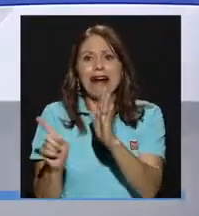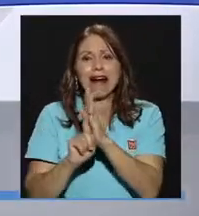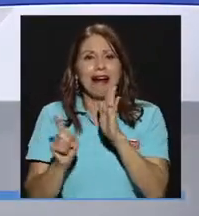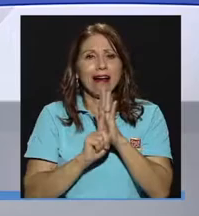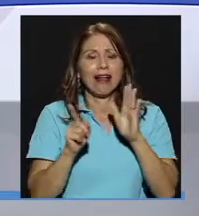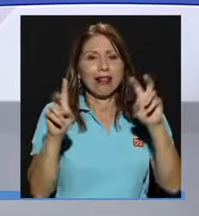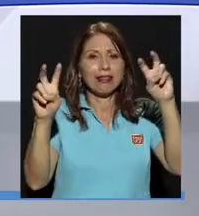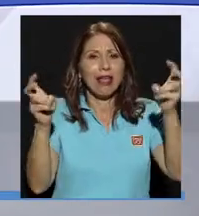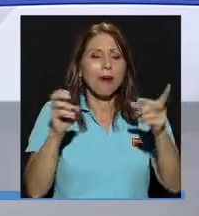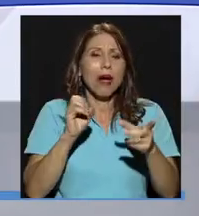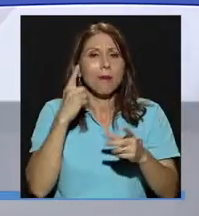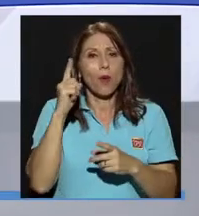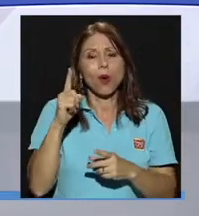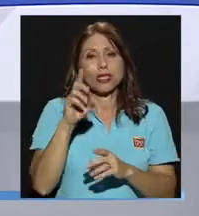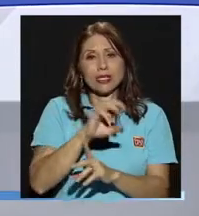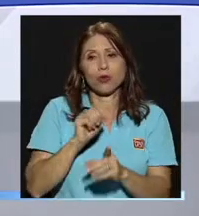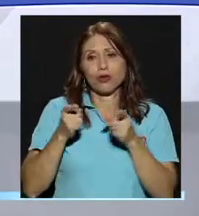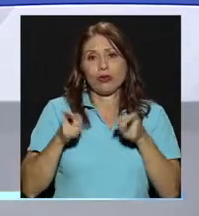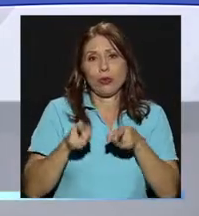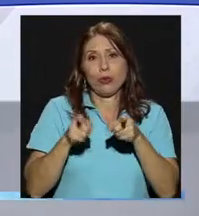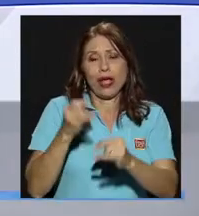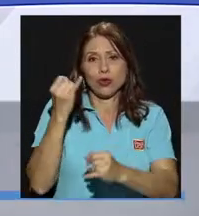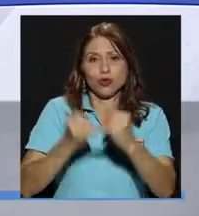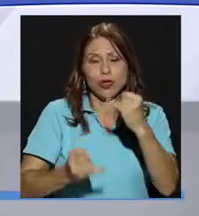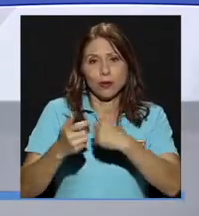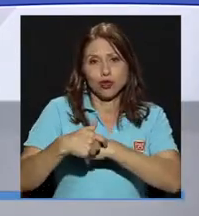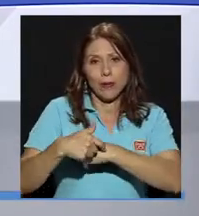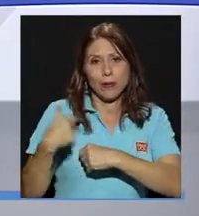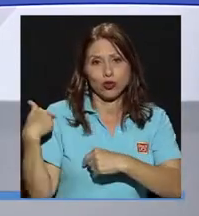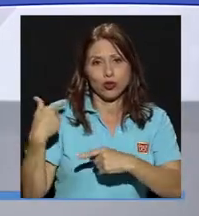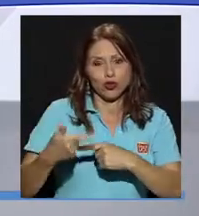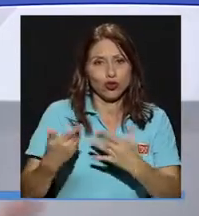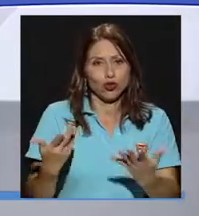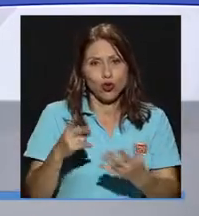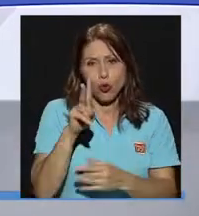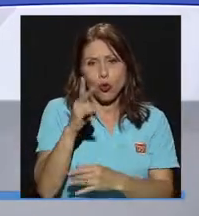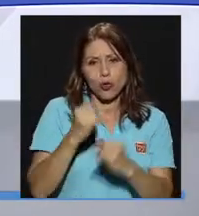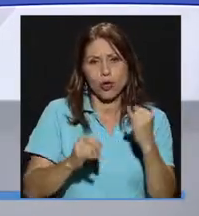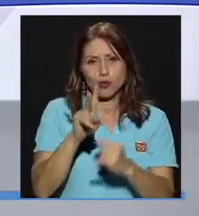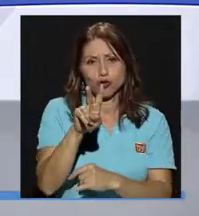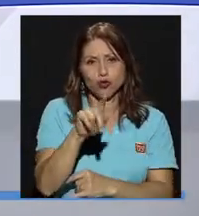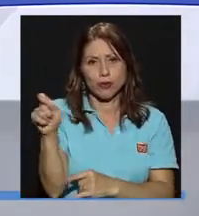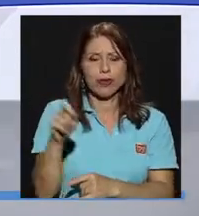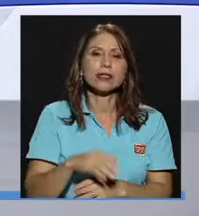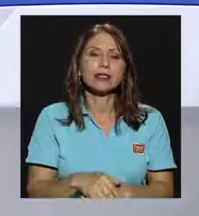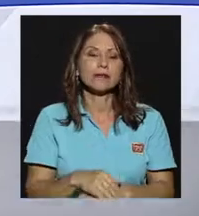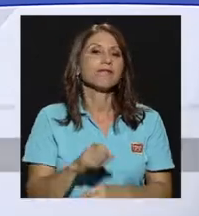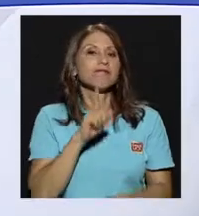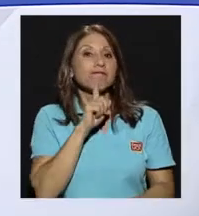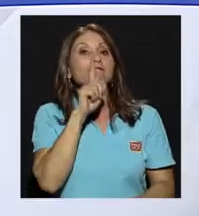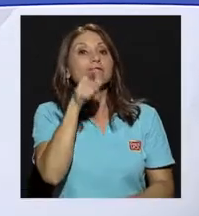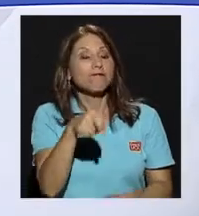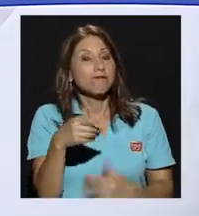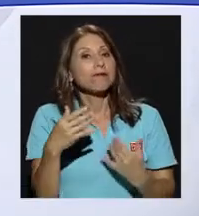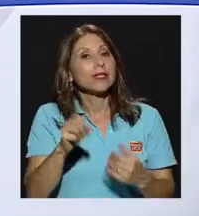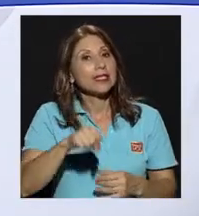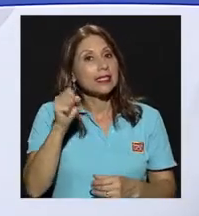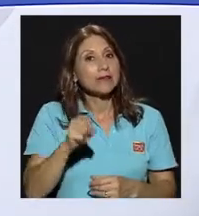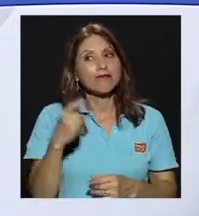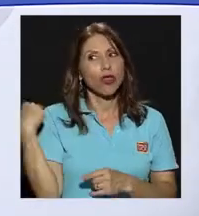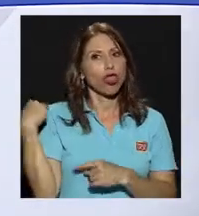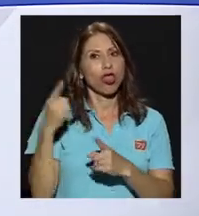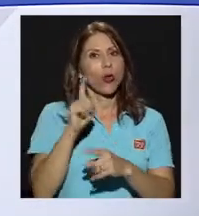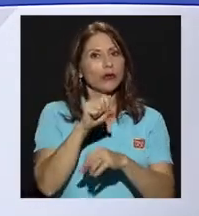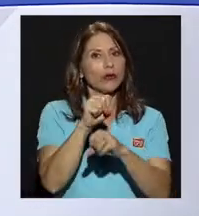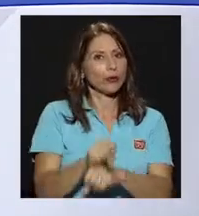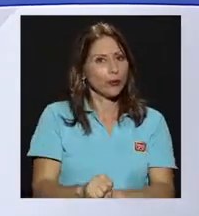el tema o los incidentes que hemos vivido en los últimos tiempos o en los últimos par de meses. Ciertamente ha sido un crecimiento